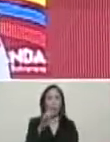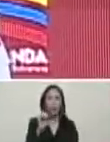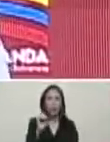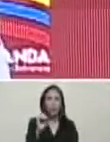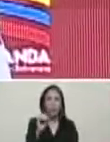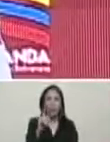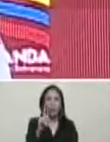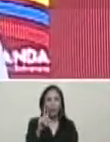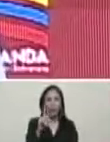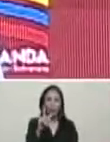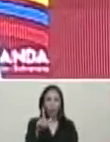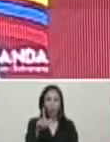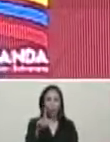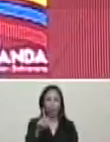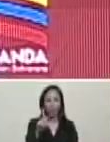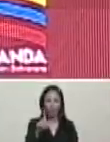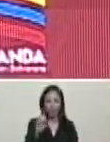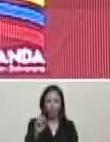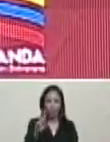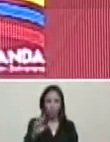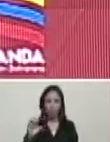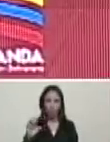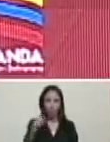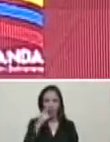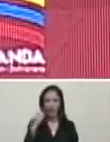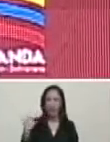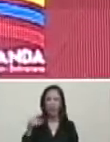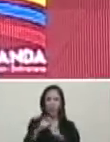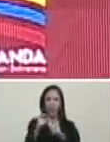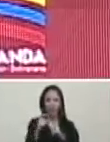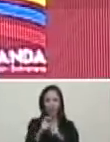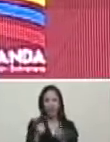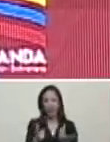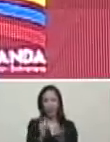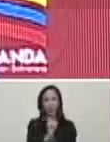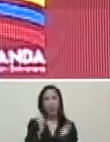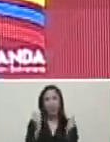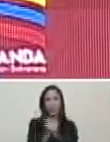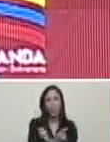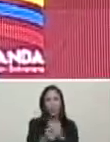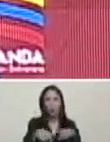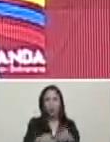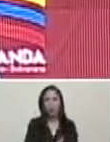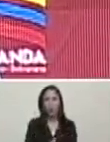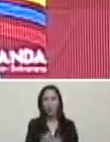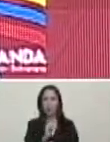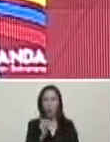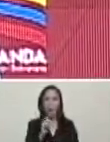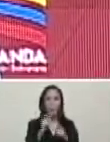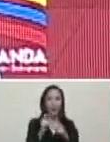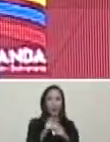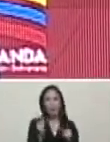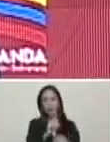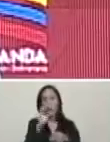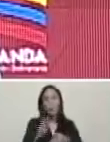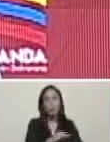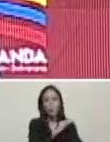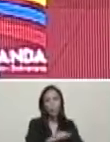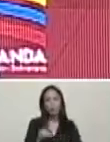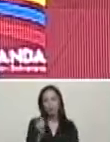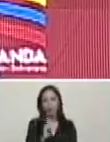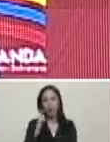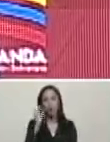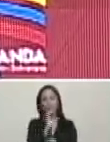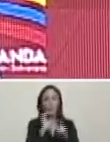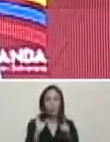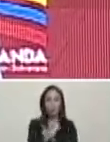cultura. Y nosotros reproducimos los conceptos coloniales. No es folclore nuestra música, es la